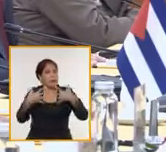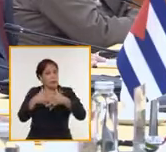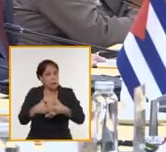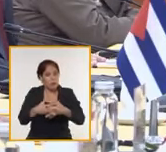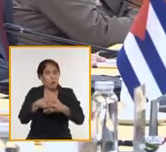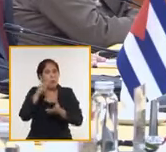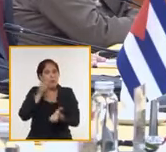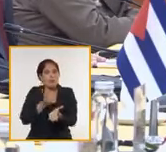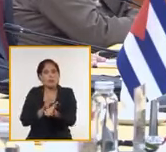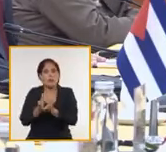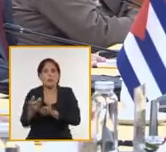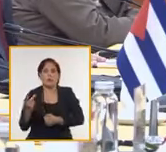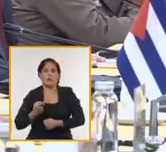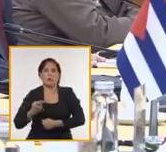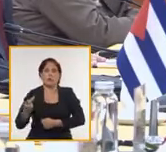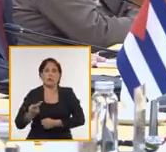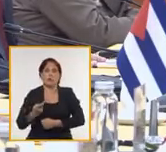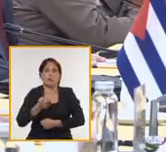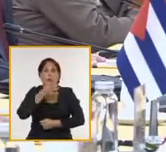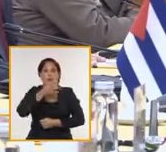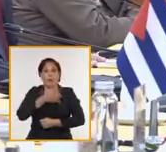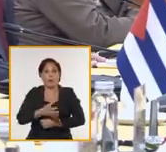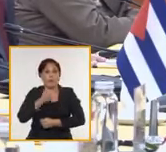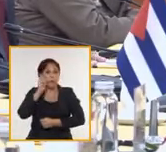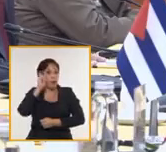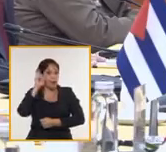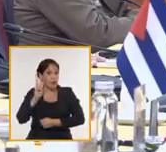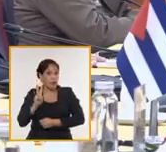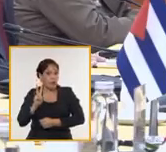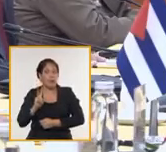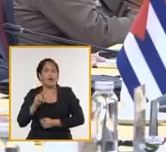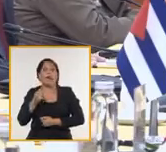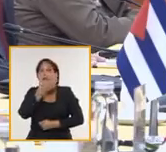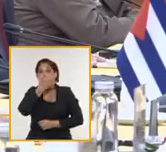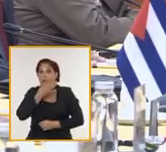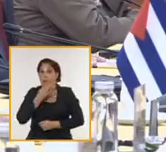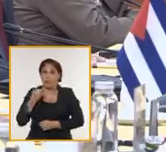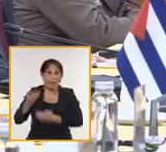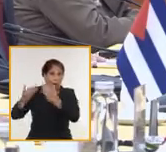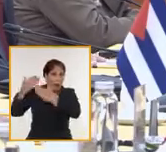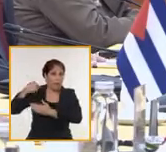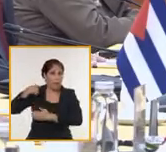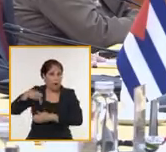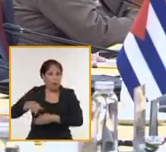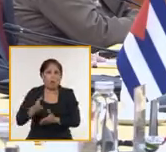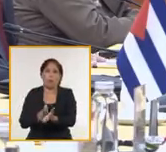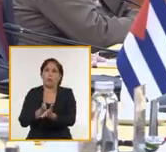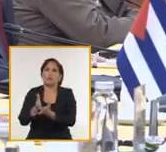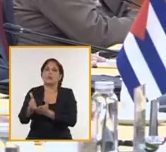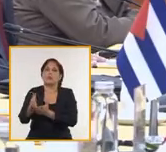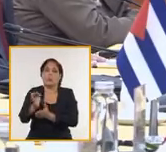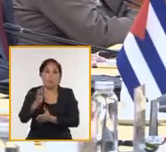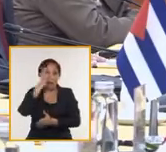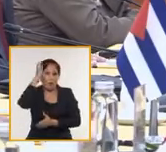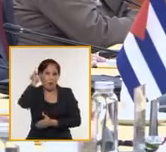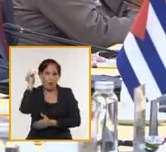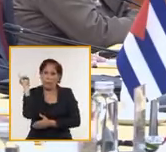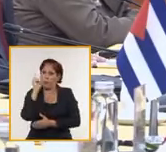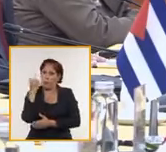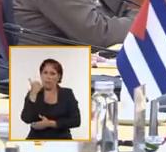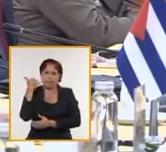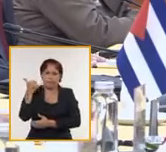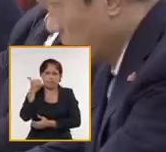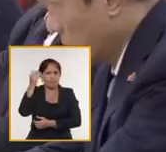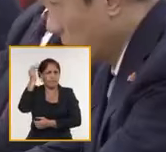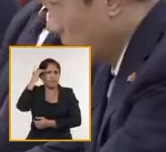seguimiento permanente de los líderes vietnamitas de diferentes generaciones y también del general de ejército Raúl Castro y